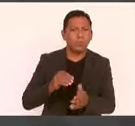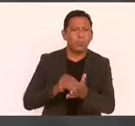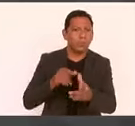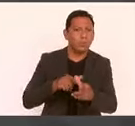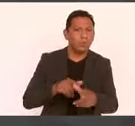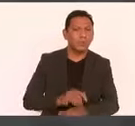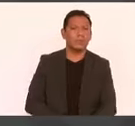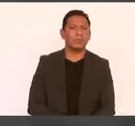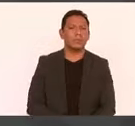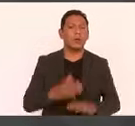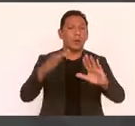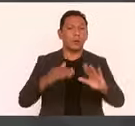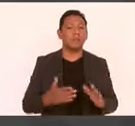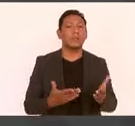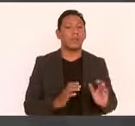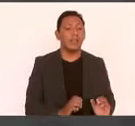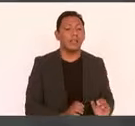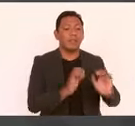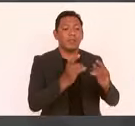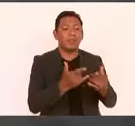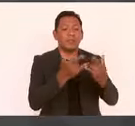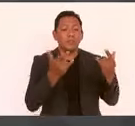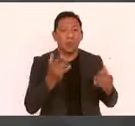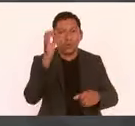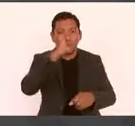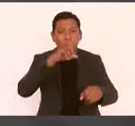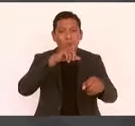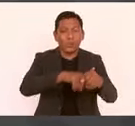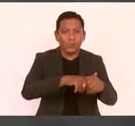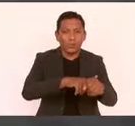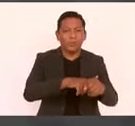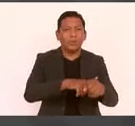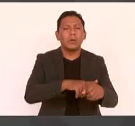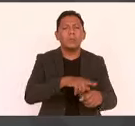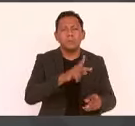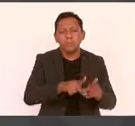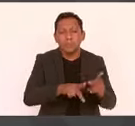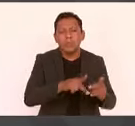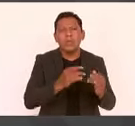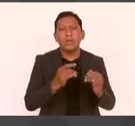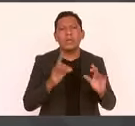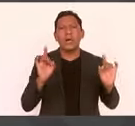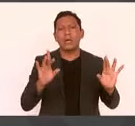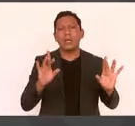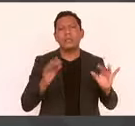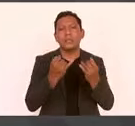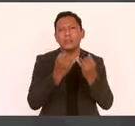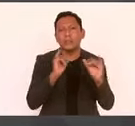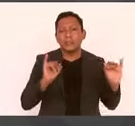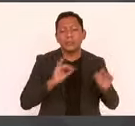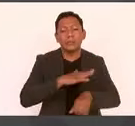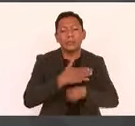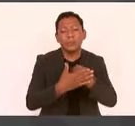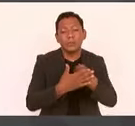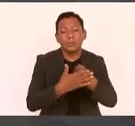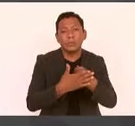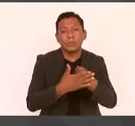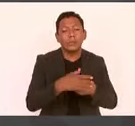Patrimonio histórico y cultural, está prácticamente terminado el Ángel de la Independencia para que quede listo para